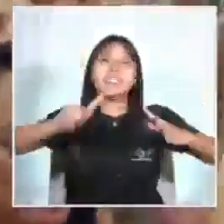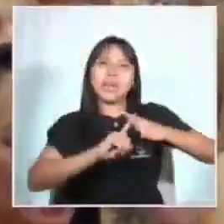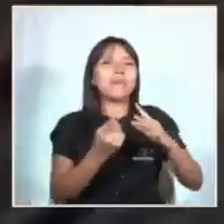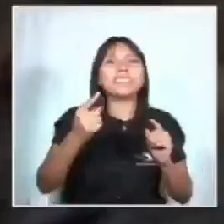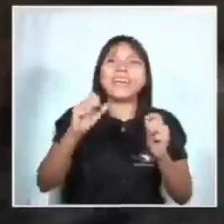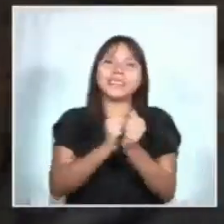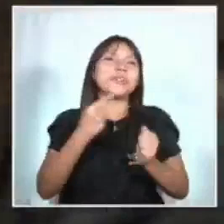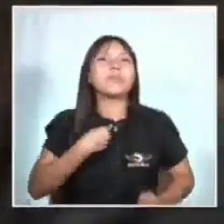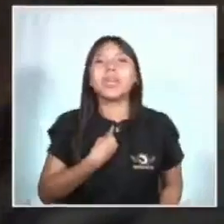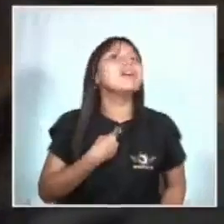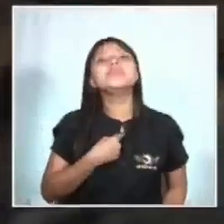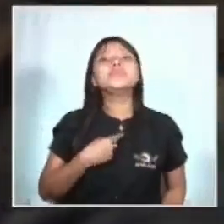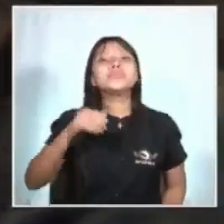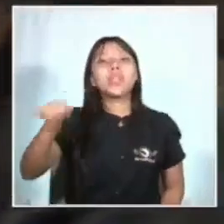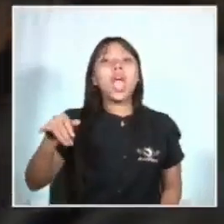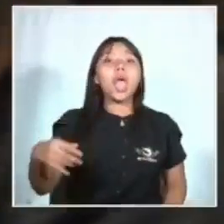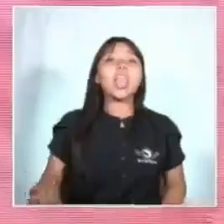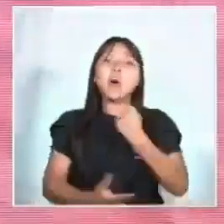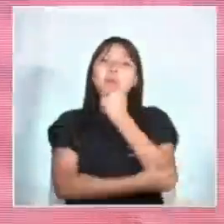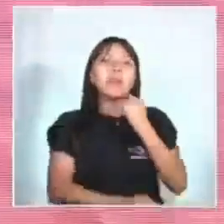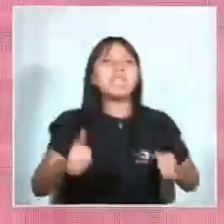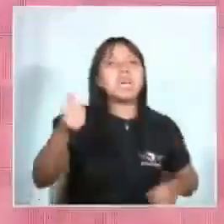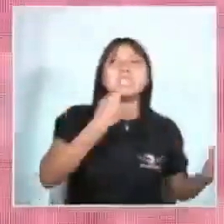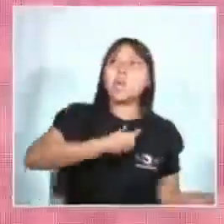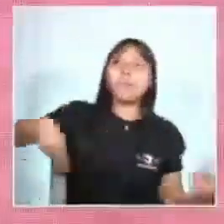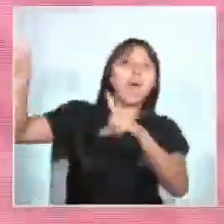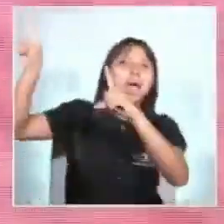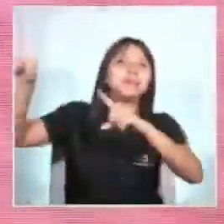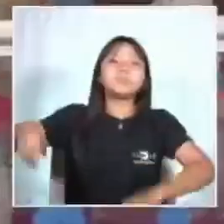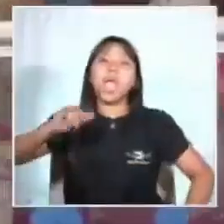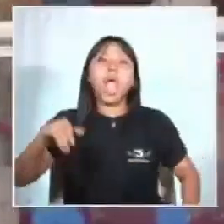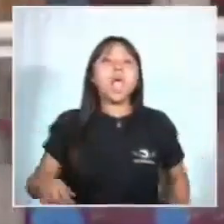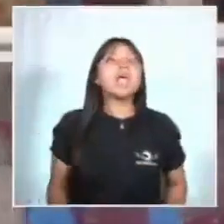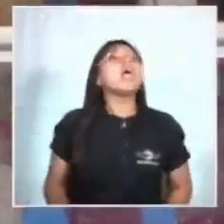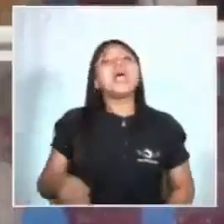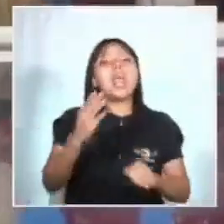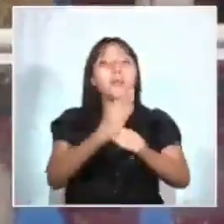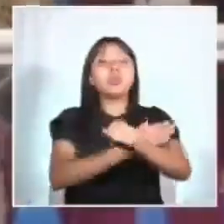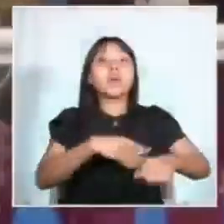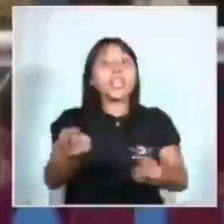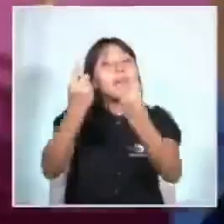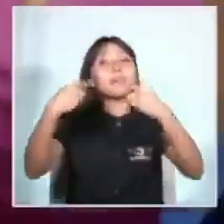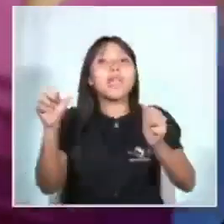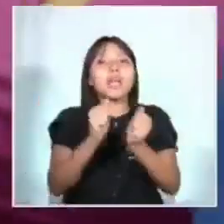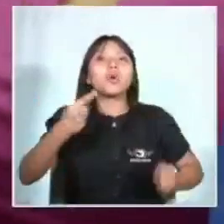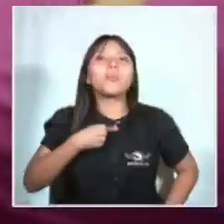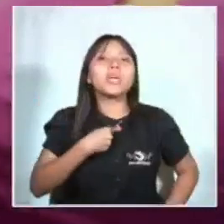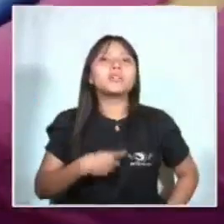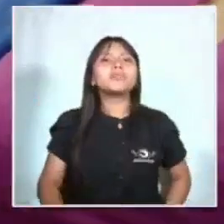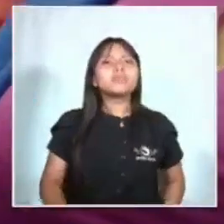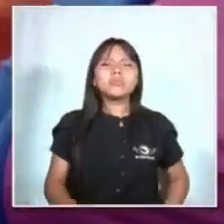conmigo. La pobreza se fue. La prosperidad llegó conmigo.